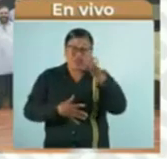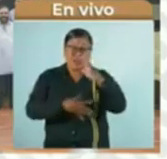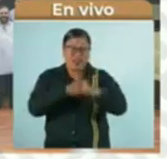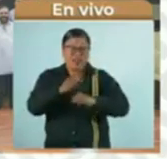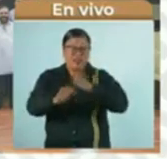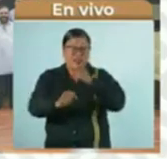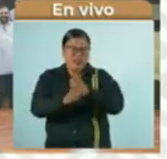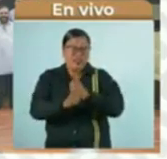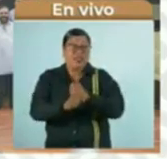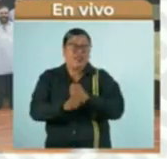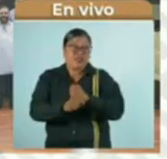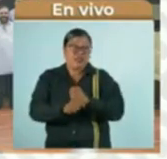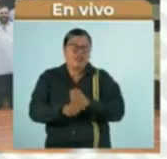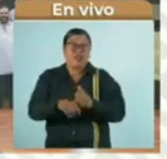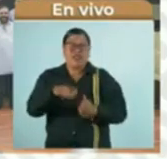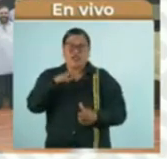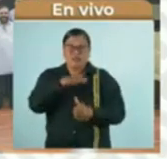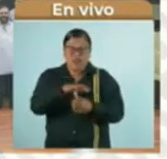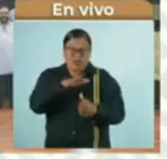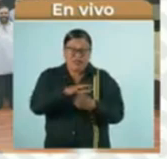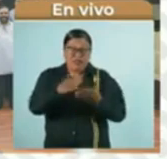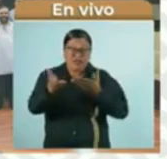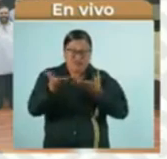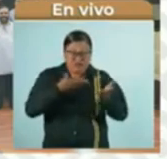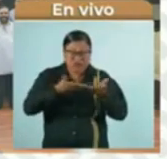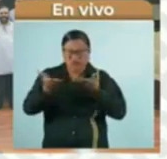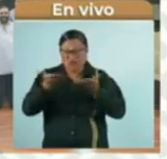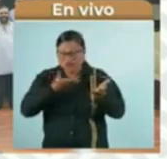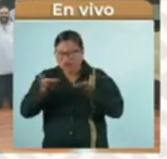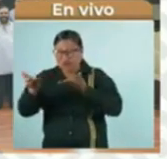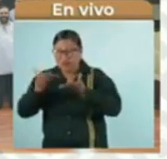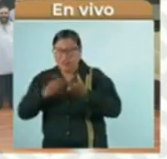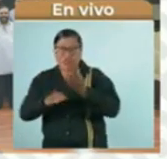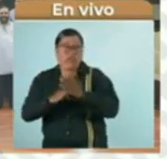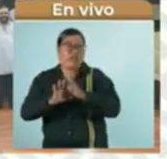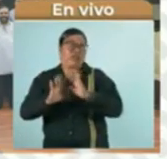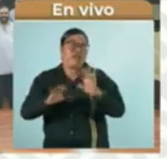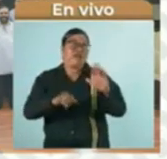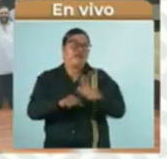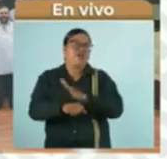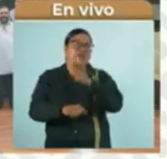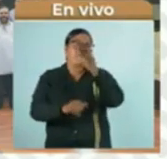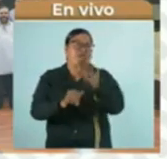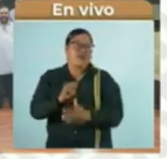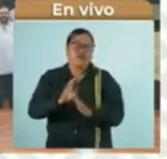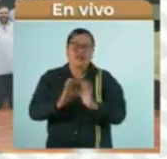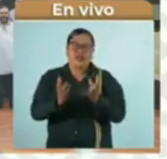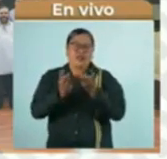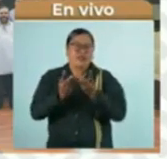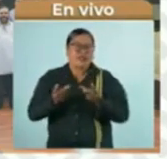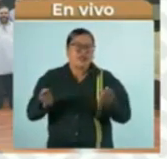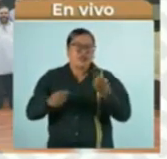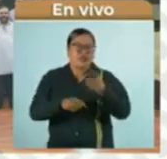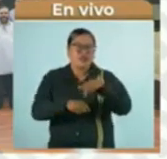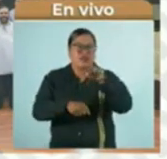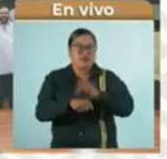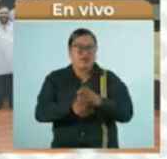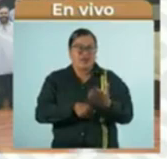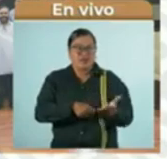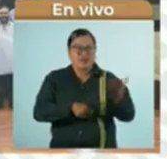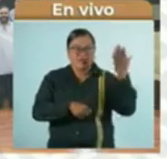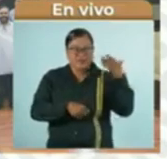años en las mesas de conciliación y por fin pudimos resolverlo la semana